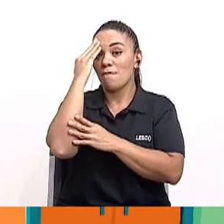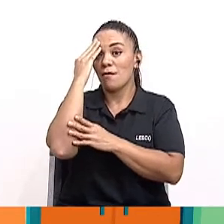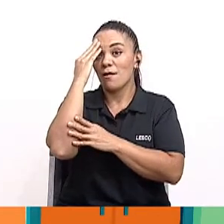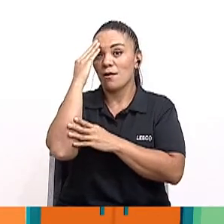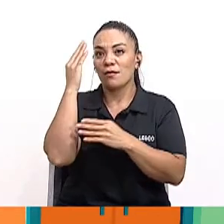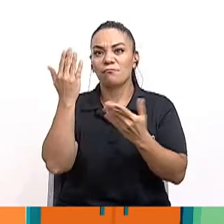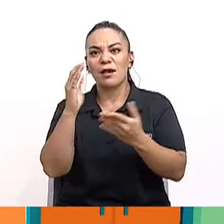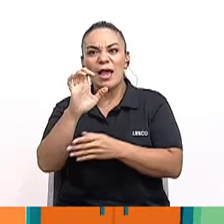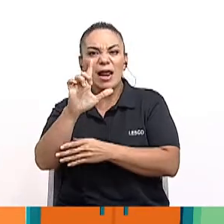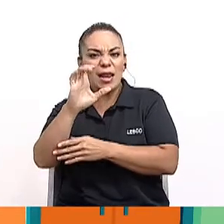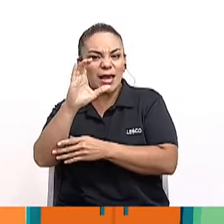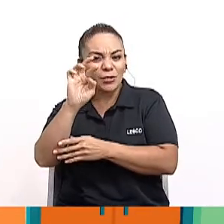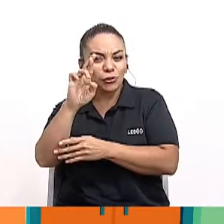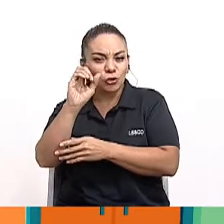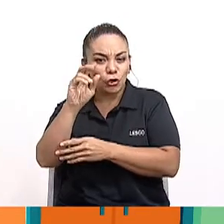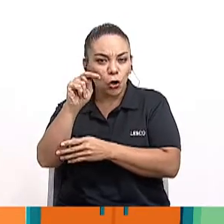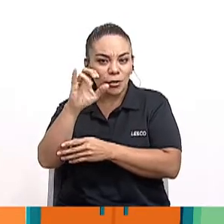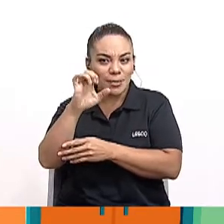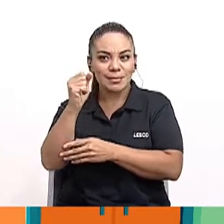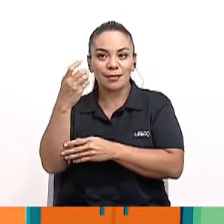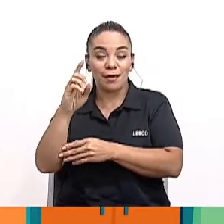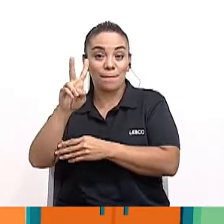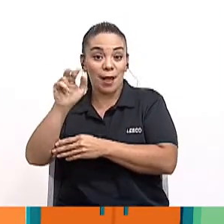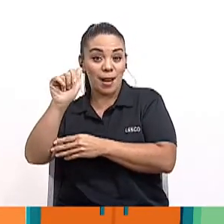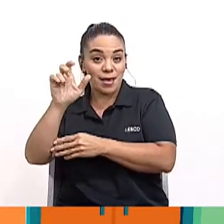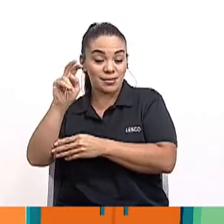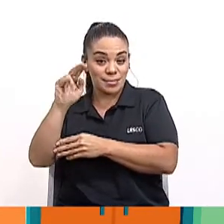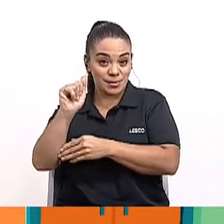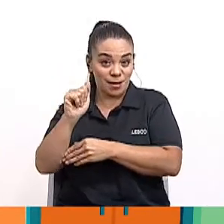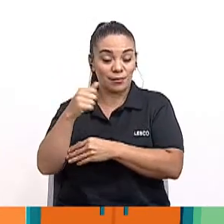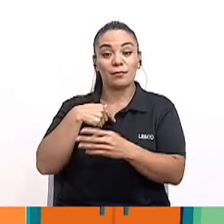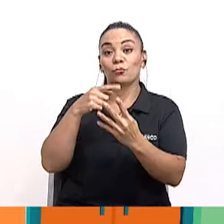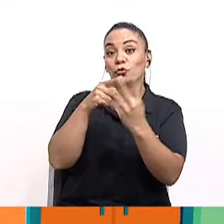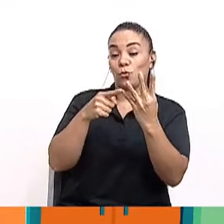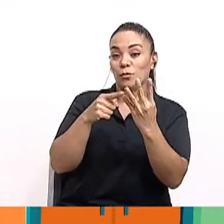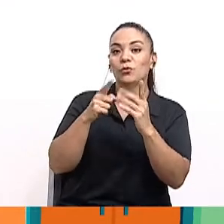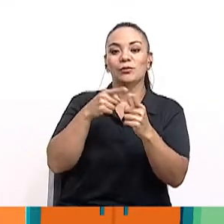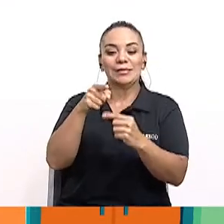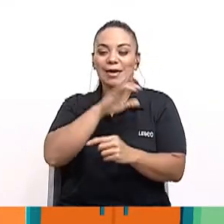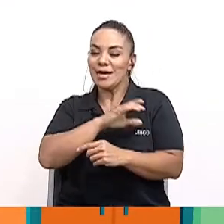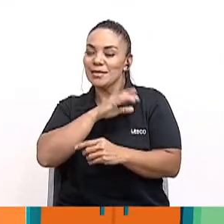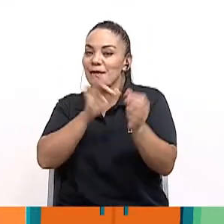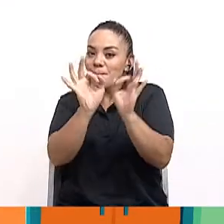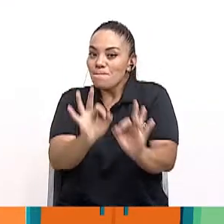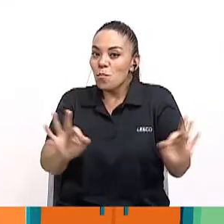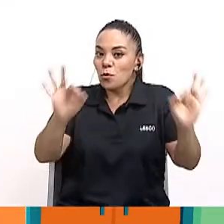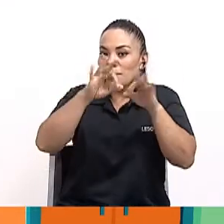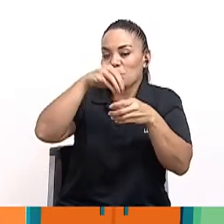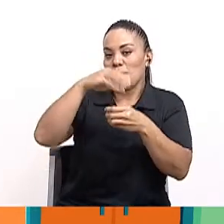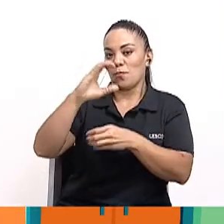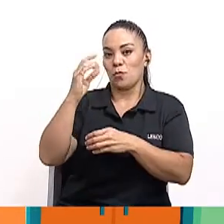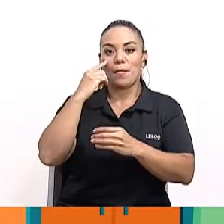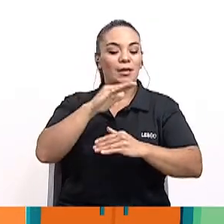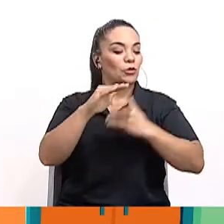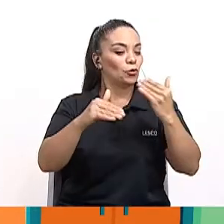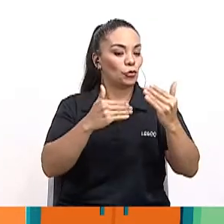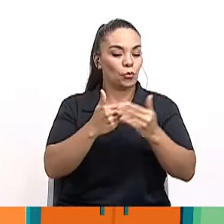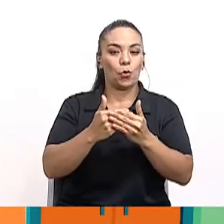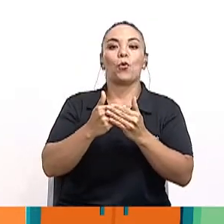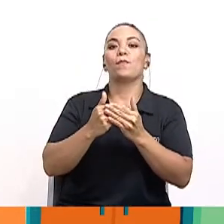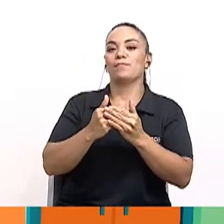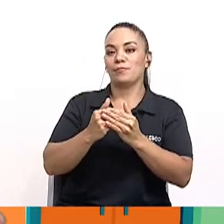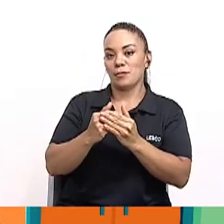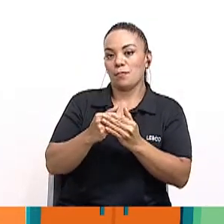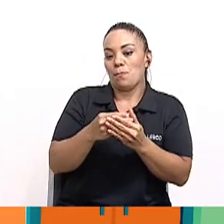de valencia, porque para el carbono tenemos 4 electrones de valencia y esa característica va a ser muy importante para todo lo que es la orgánica. Y